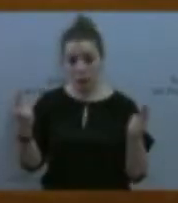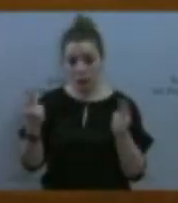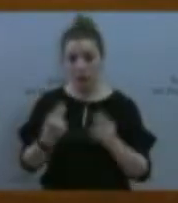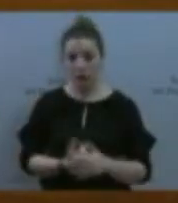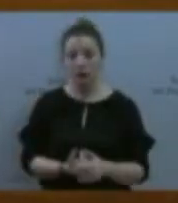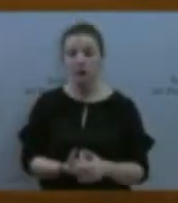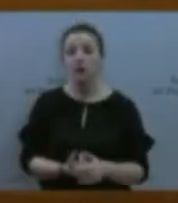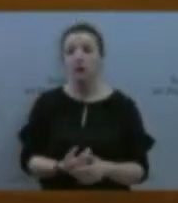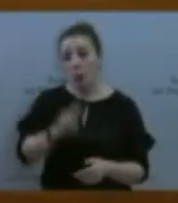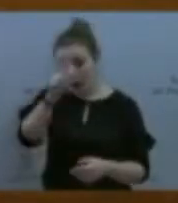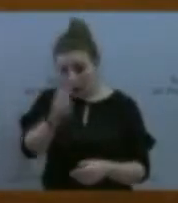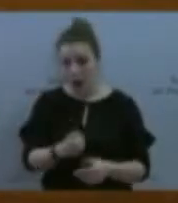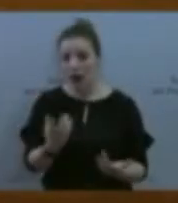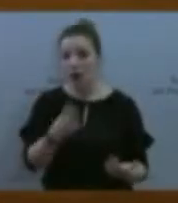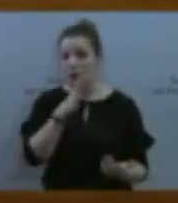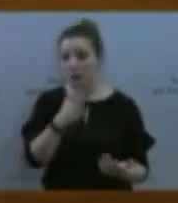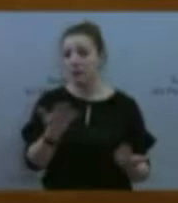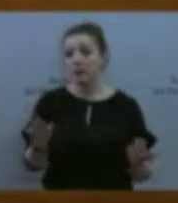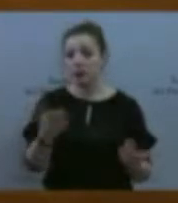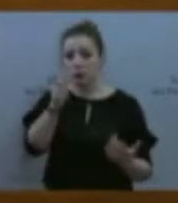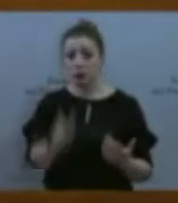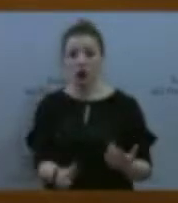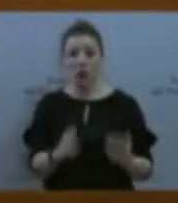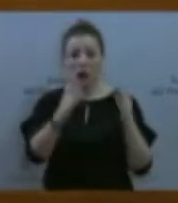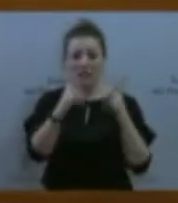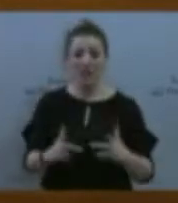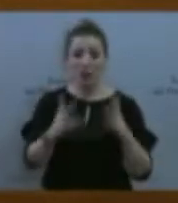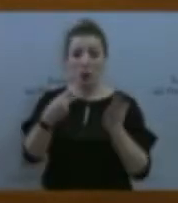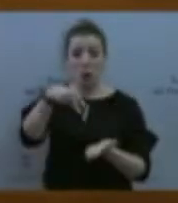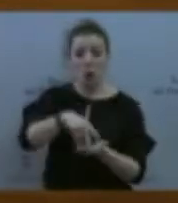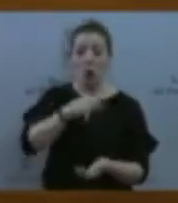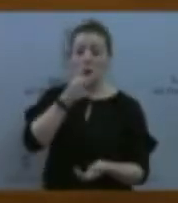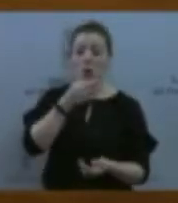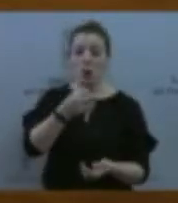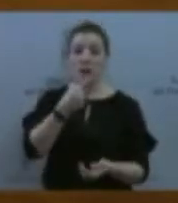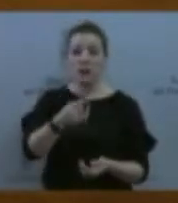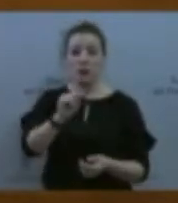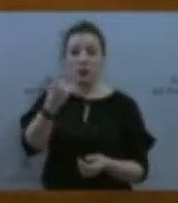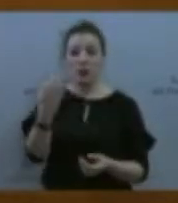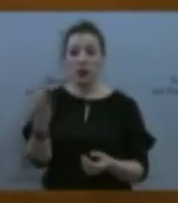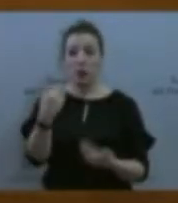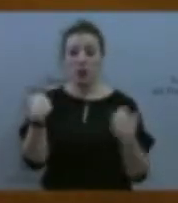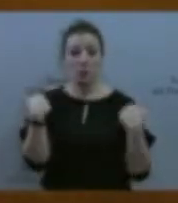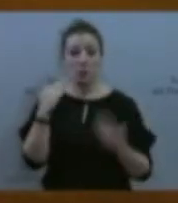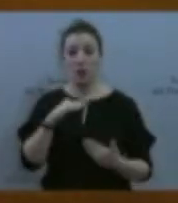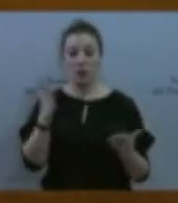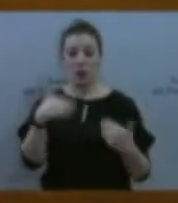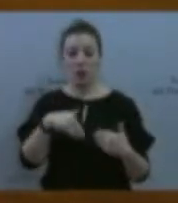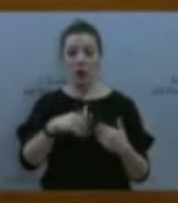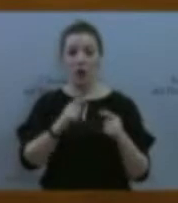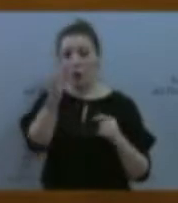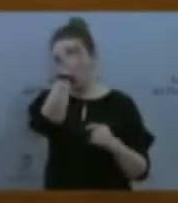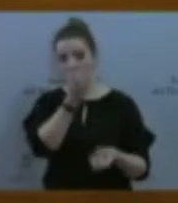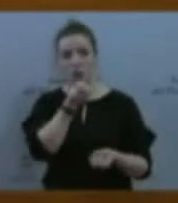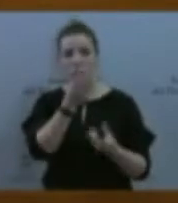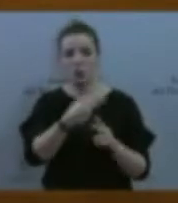síndico que cuando comparece lo primero que dice es que no tiene capacidad de evaluar dar opinión política, en el sentido no partidario, sino